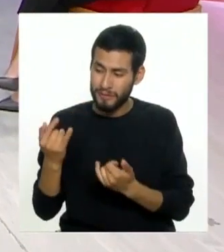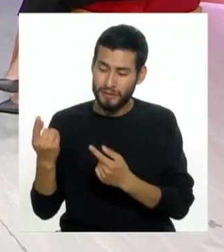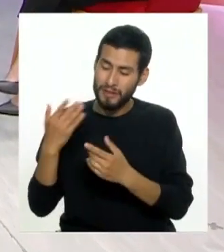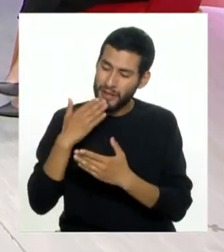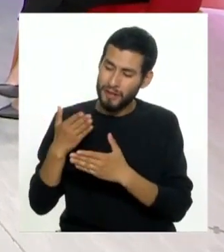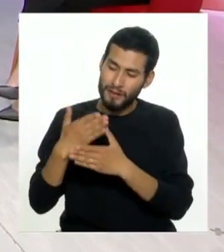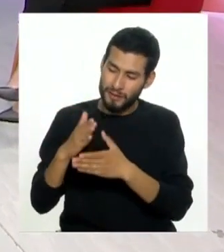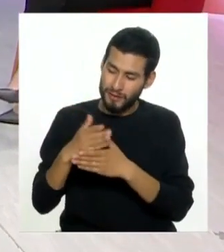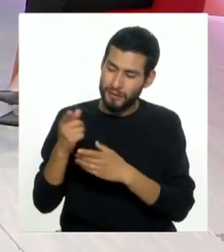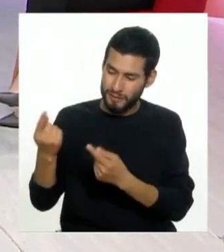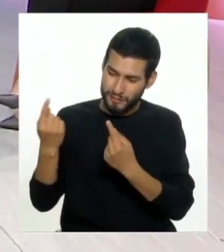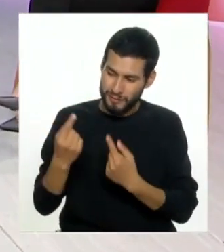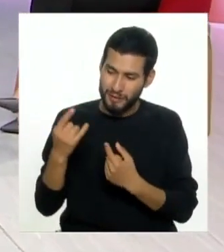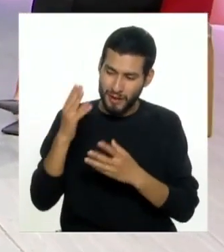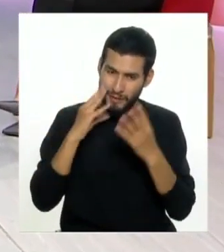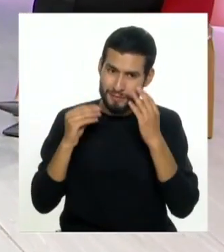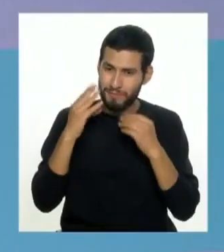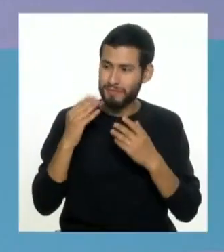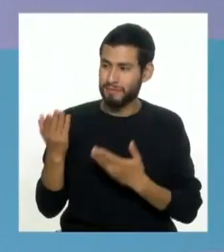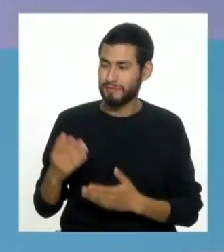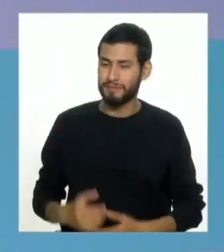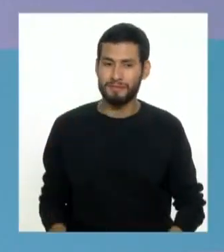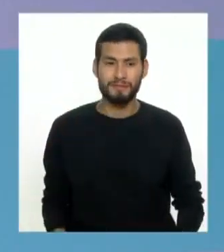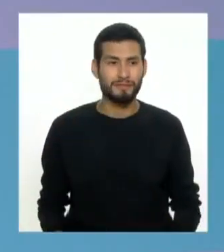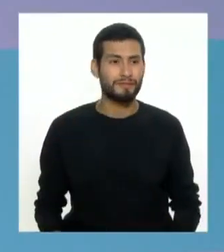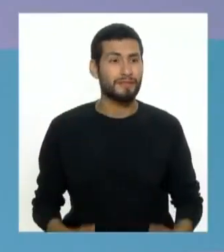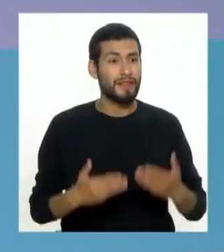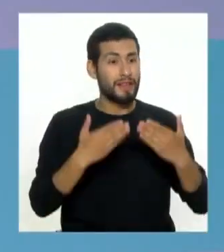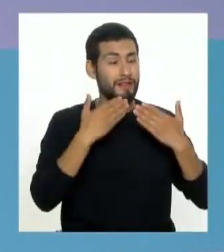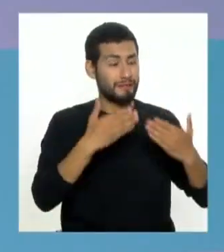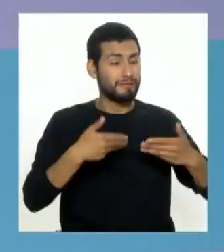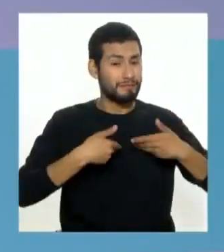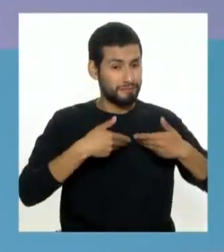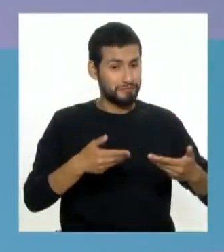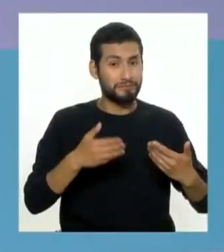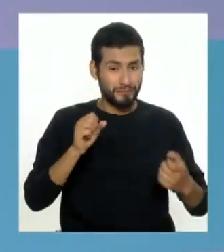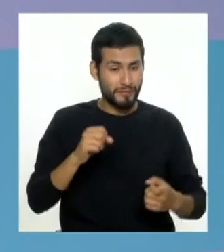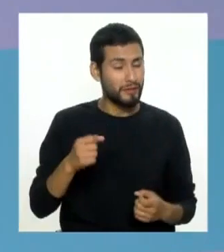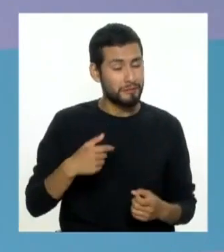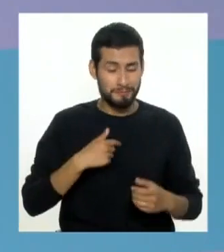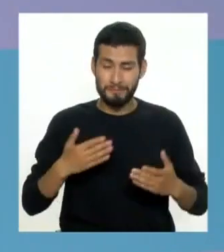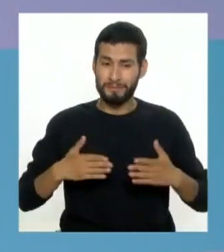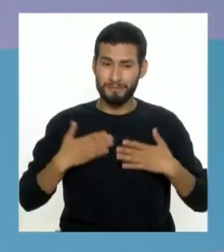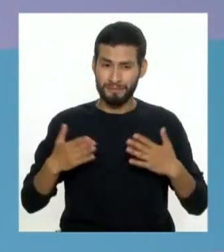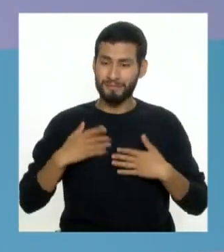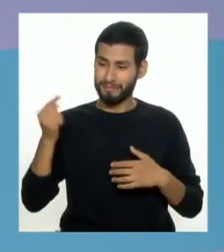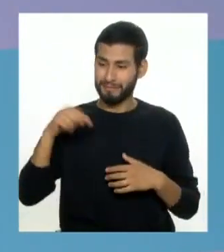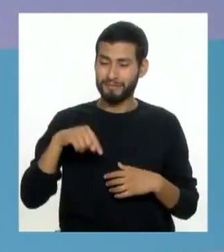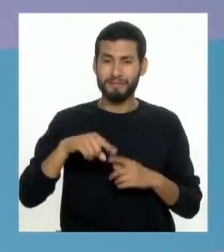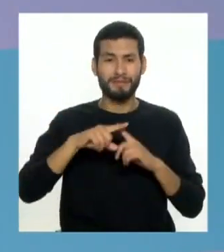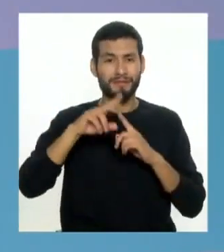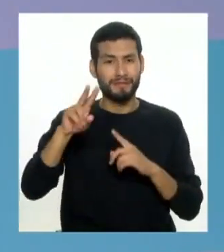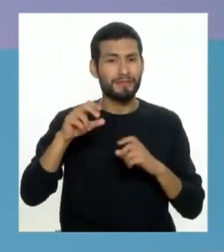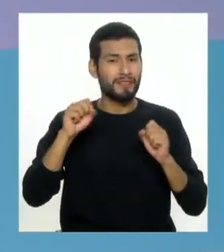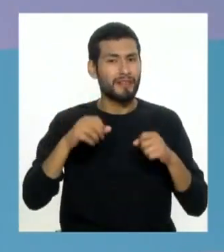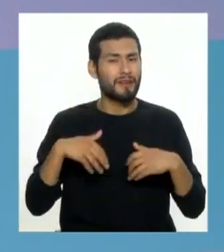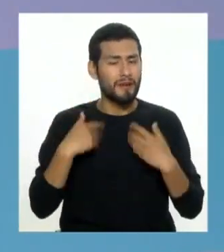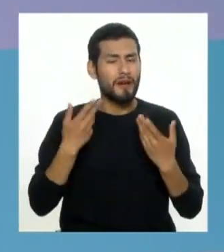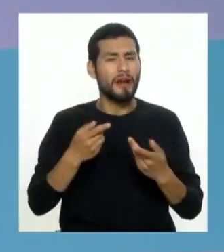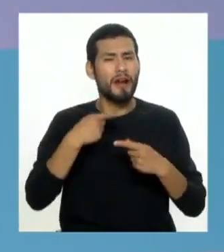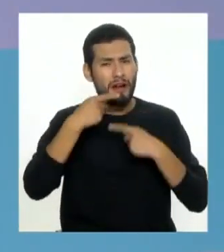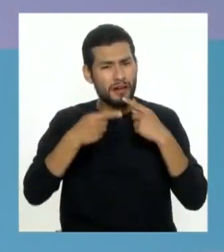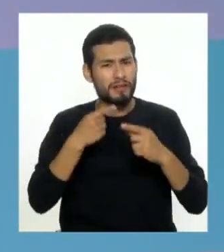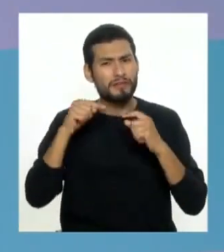con usted con nosotros su experiencia. Muchas gracias por la invitación. Es un placer siempre venir a este canal para hablar de una de las